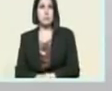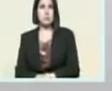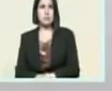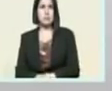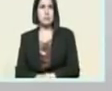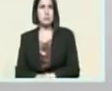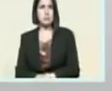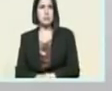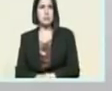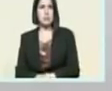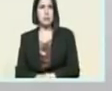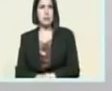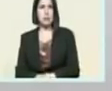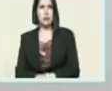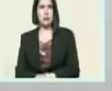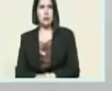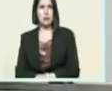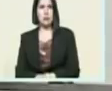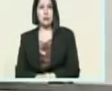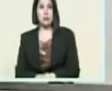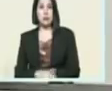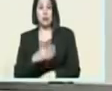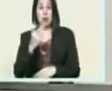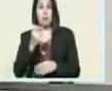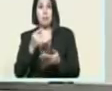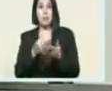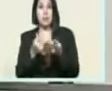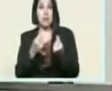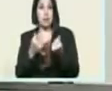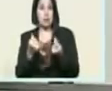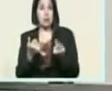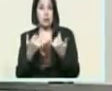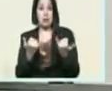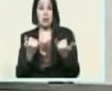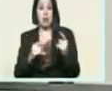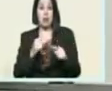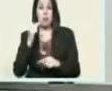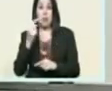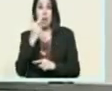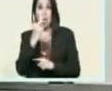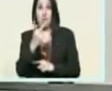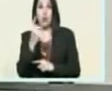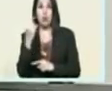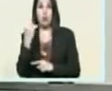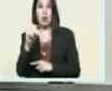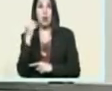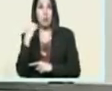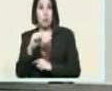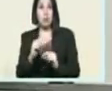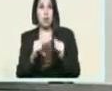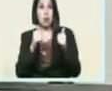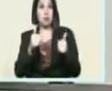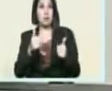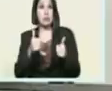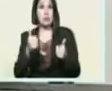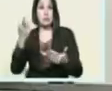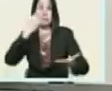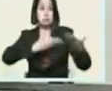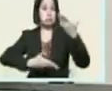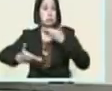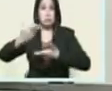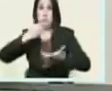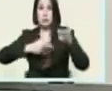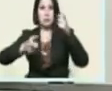Se llega lejos, ¿verdad? Sacamos nuestro billete y a partir de mañana, 2 de noviembre, comienza con